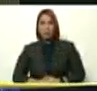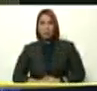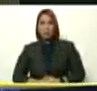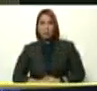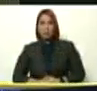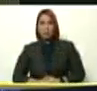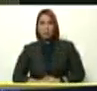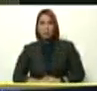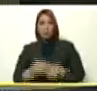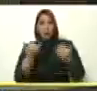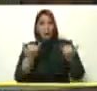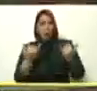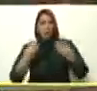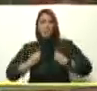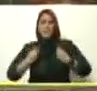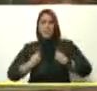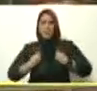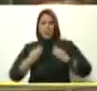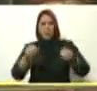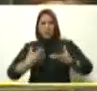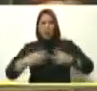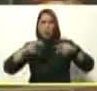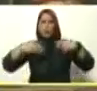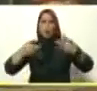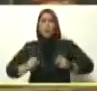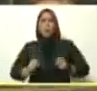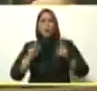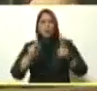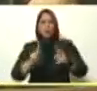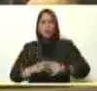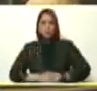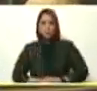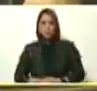Ahora la vida nos ha dado una nueva oportunidad.